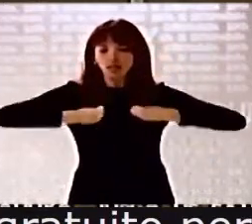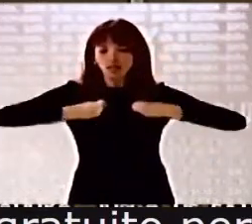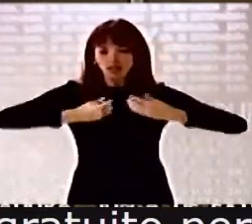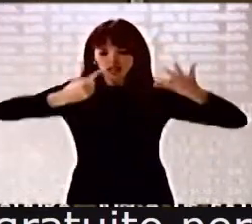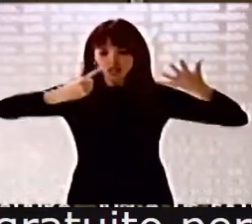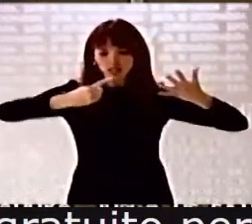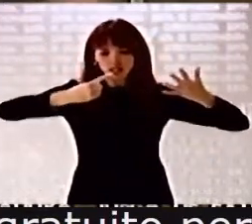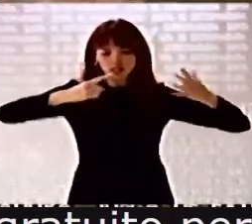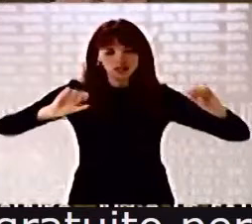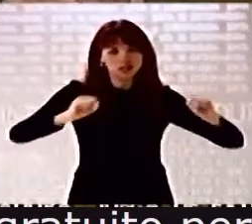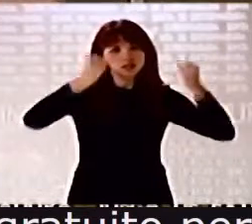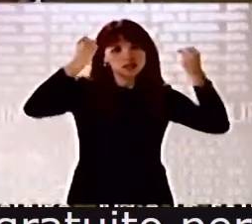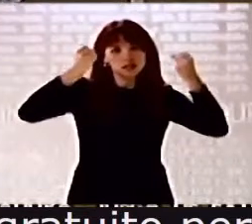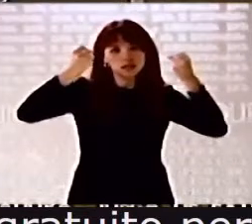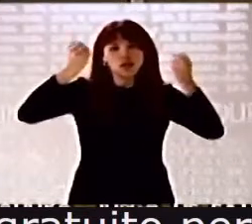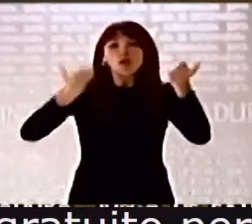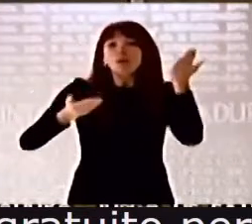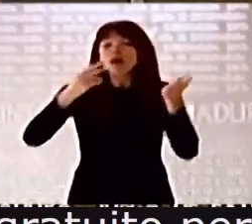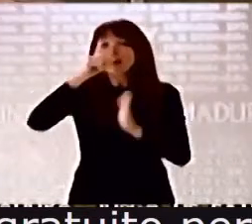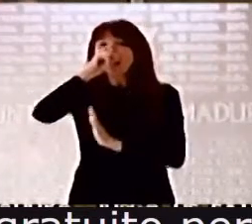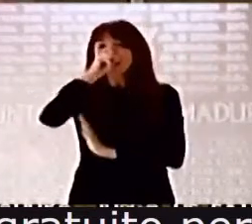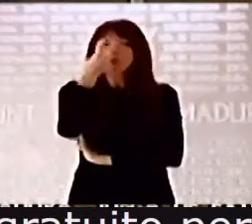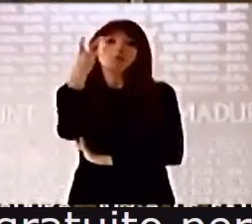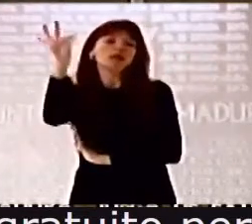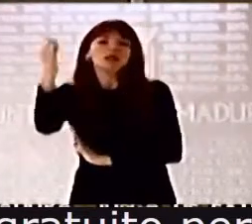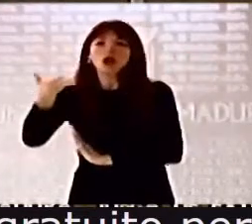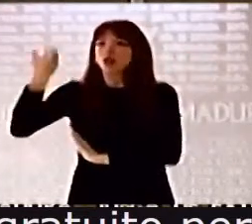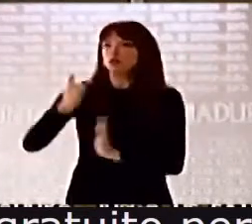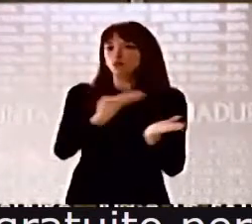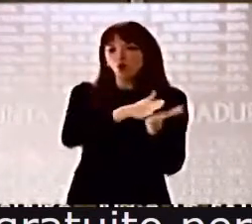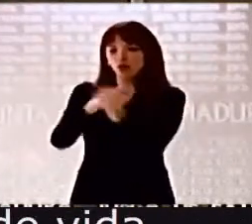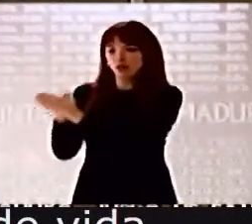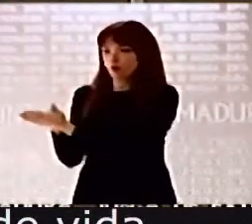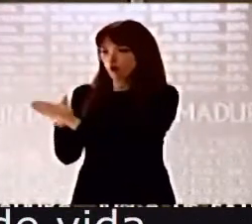que hace 20 años hubieran fallecido? También.